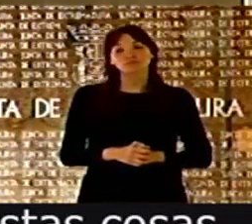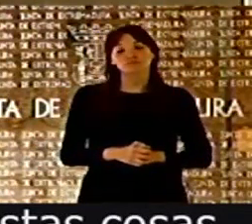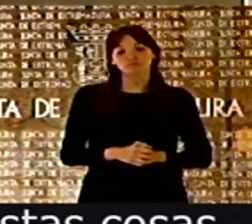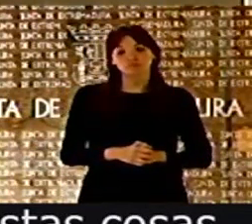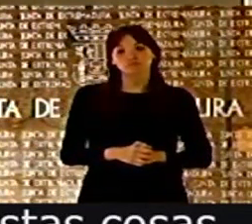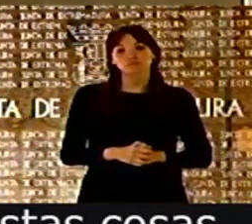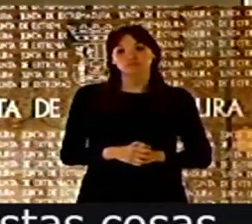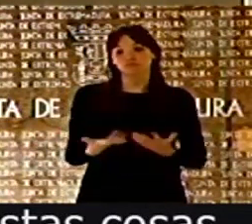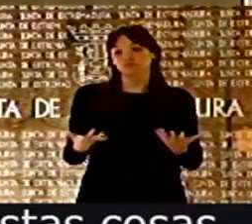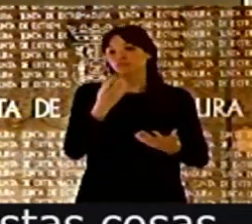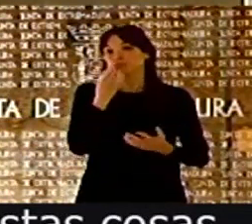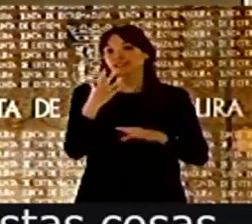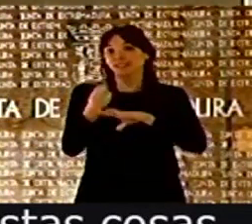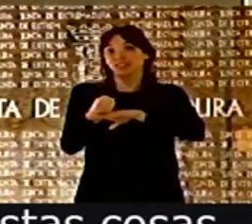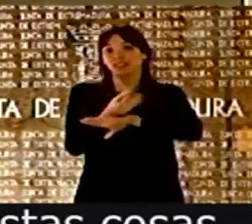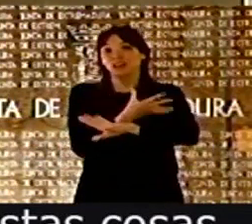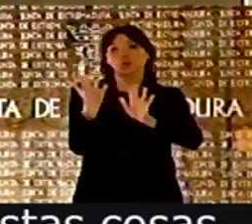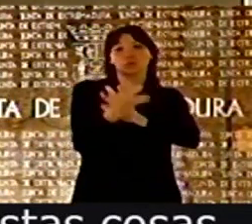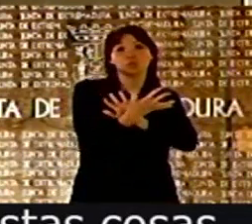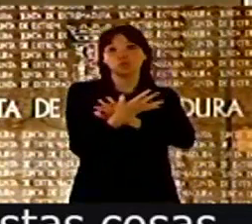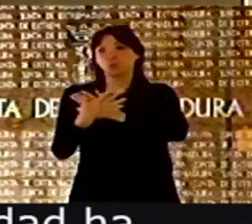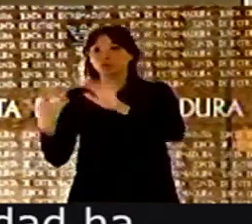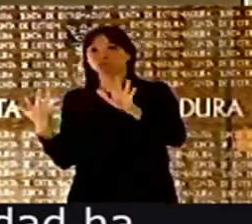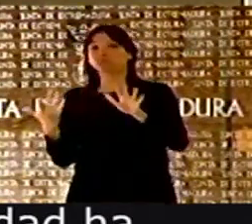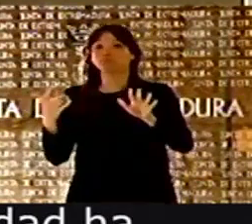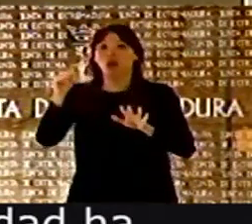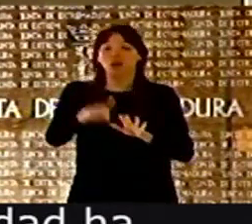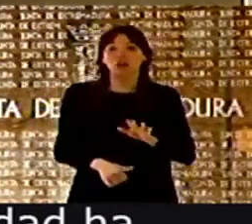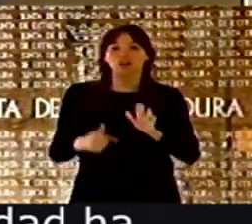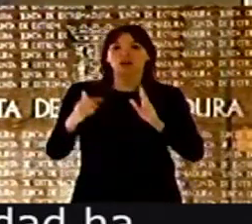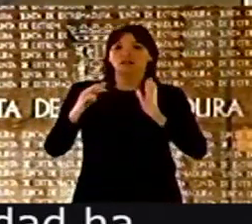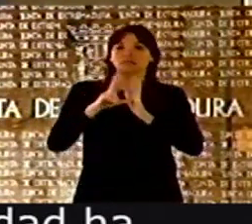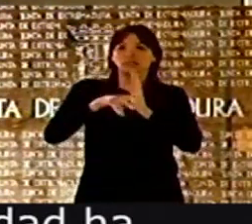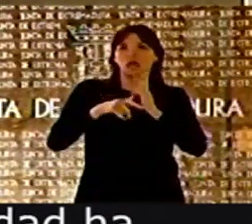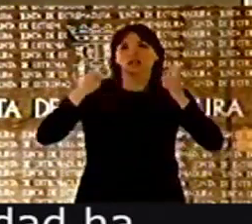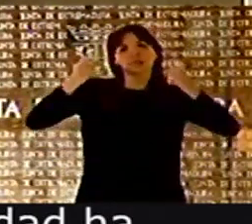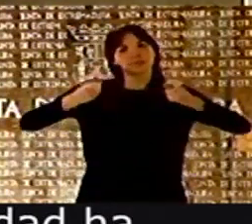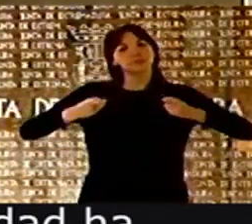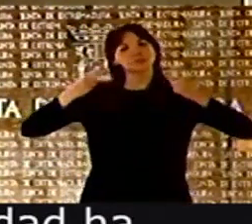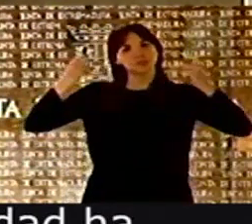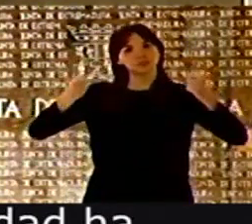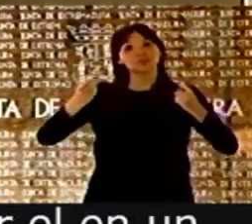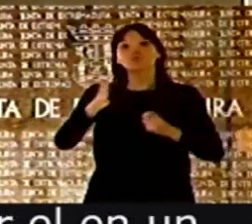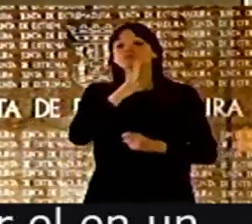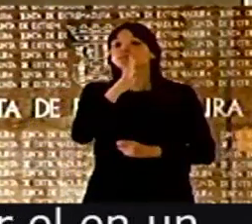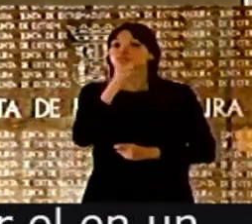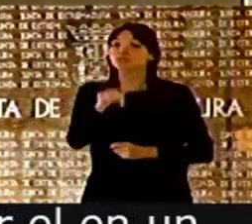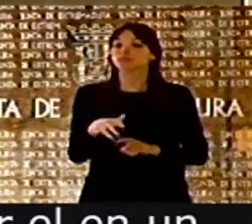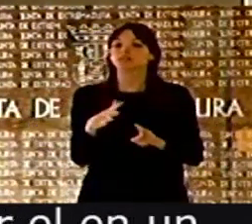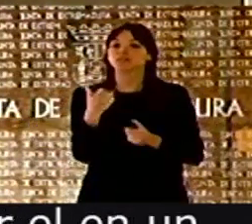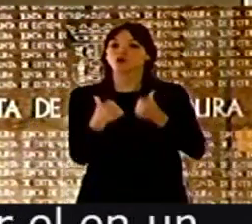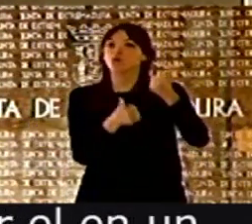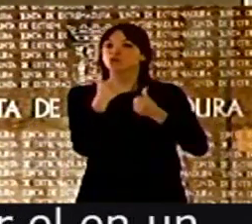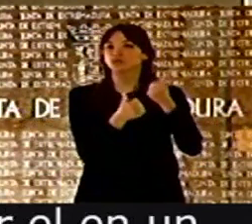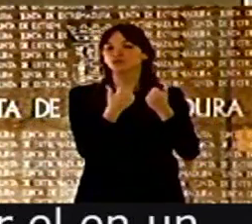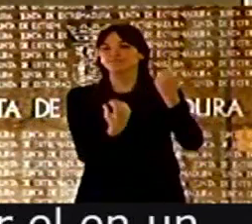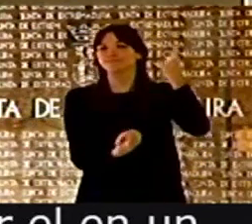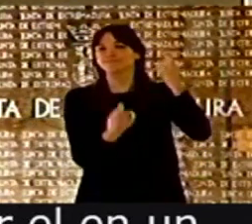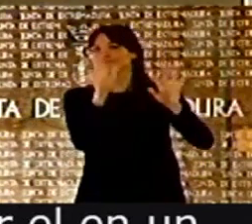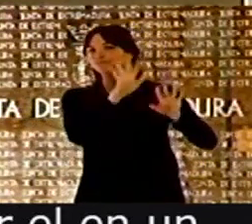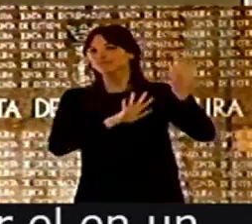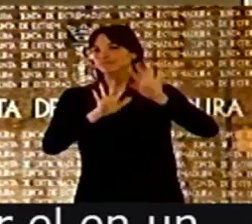la alta velocidad ha tardado tanto en llegar a Extremadura fue porque en un momento dado en los concursos se produjeron situaciones que luego hicieron